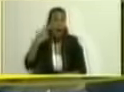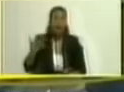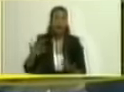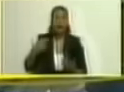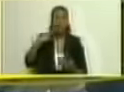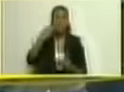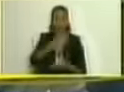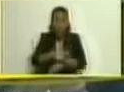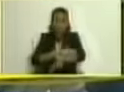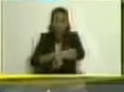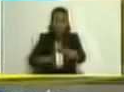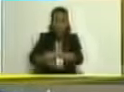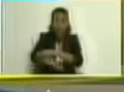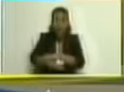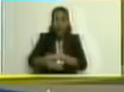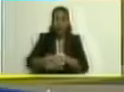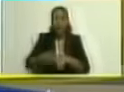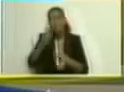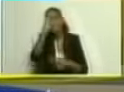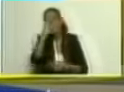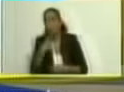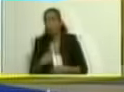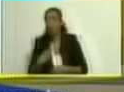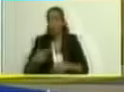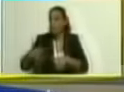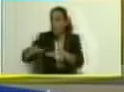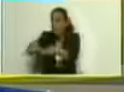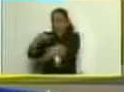Un verdadero ejército popular.